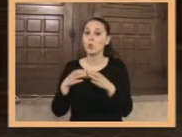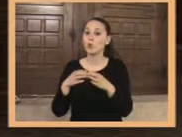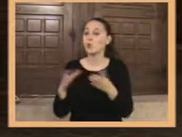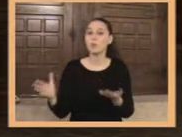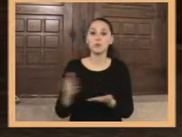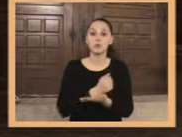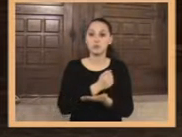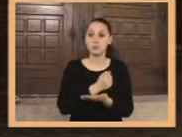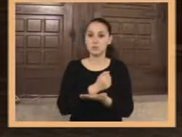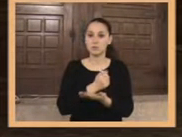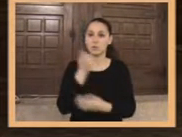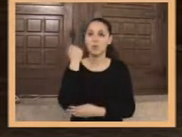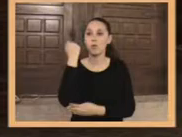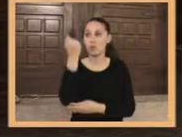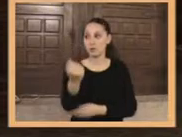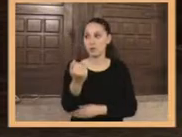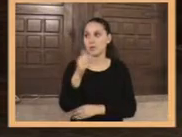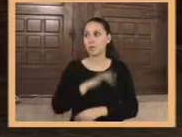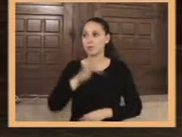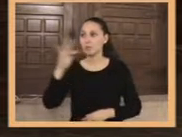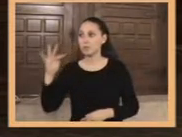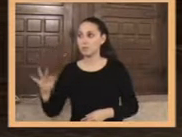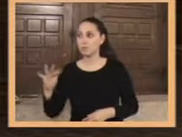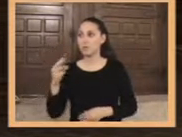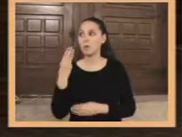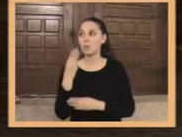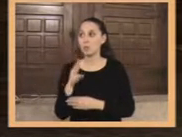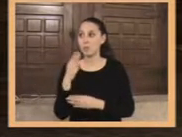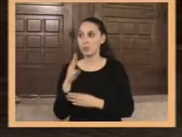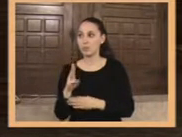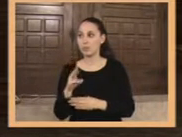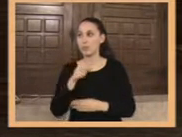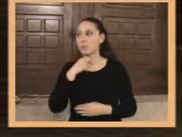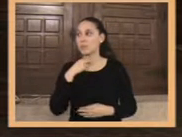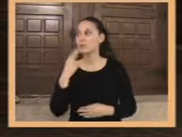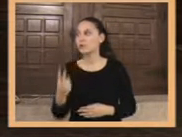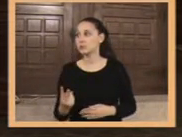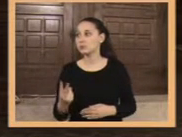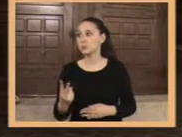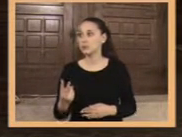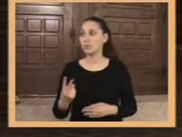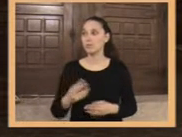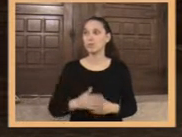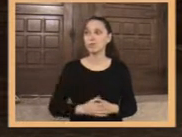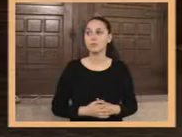intervenir en primer lugar para defender la urgencia el portavoz. Por orden de presentación, señor alcalde.